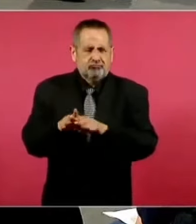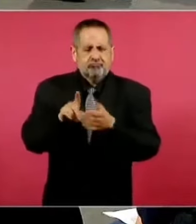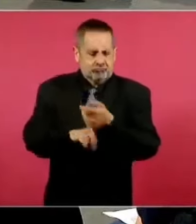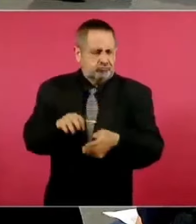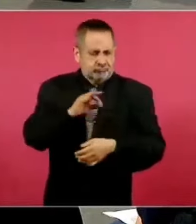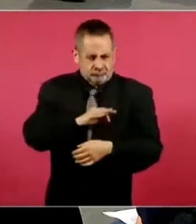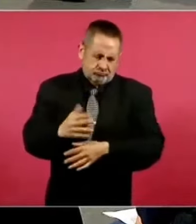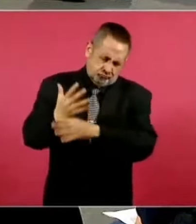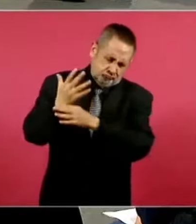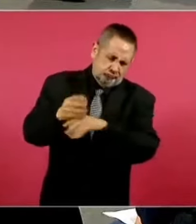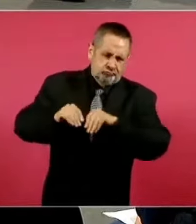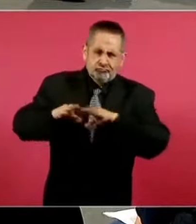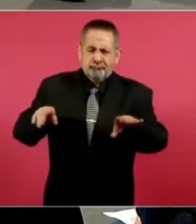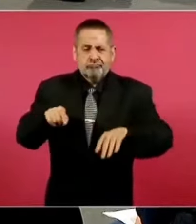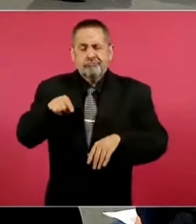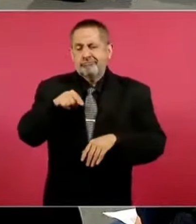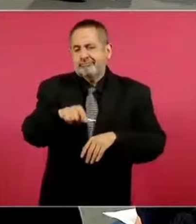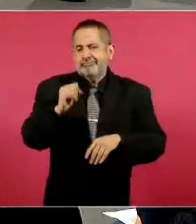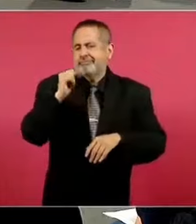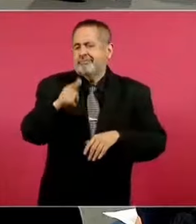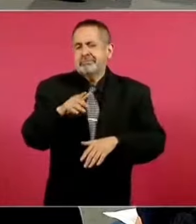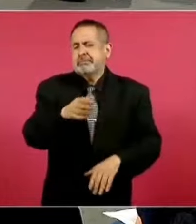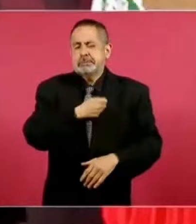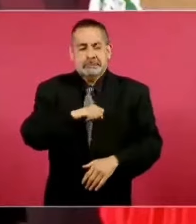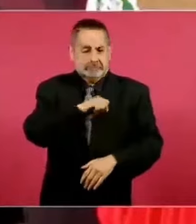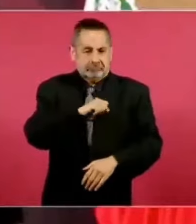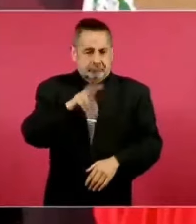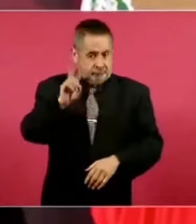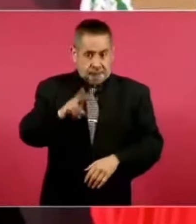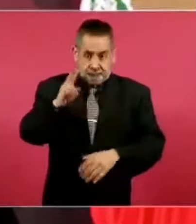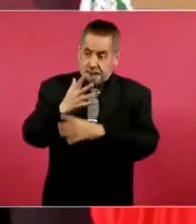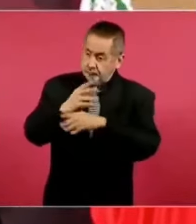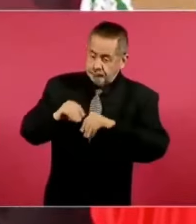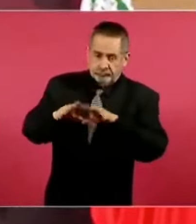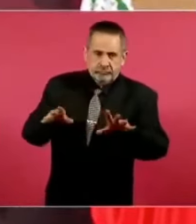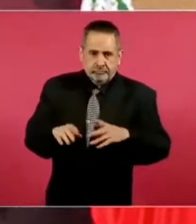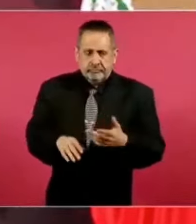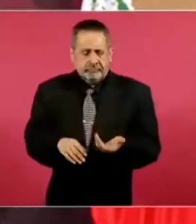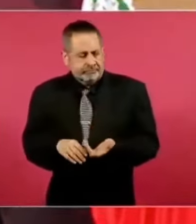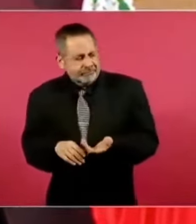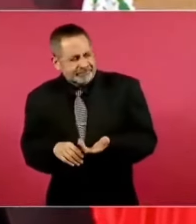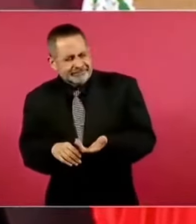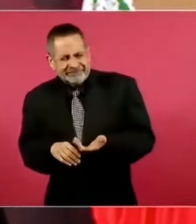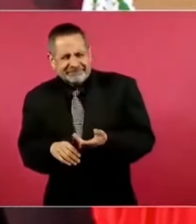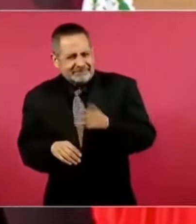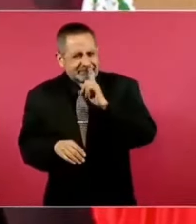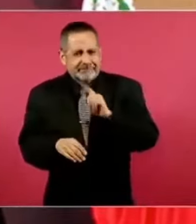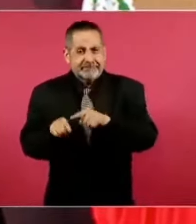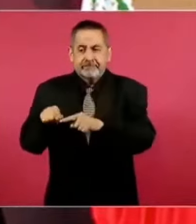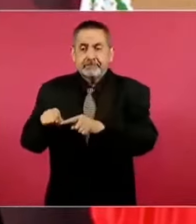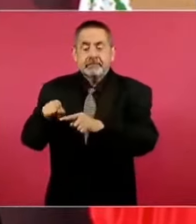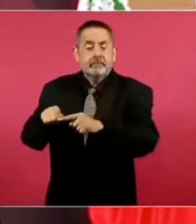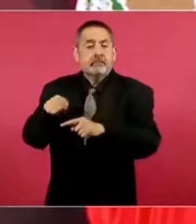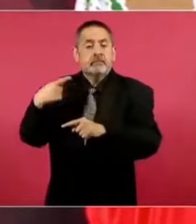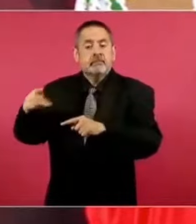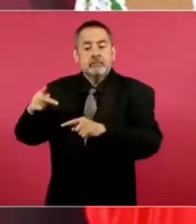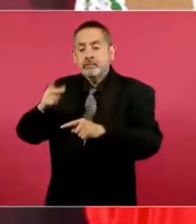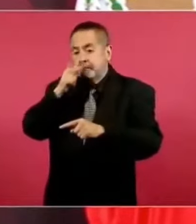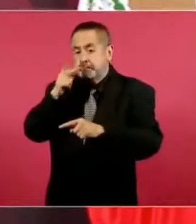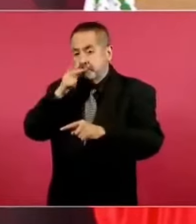para resolver un problema médico todo esto a partir de que su papá había